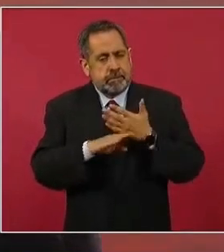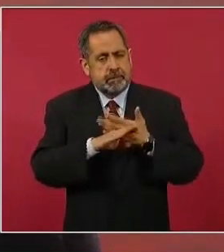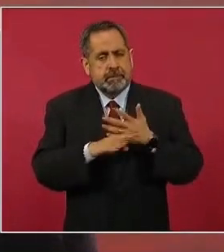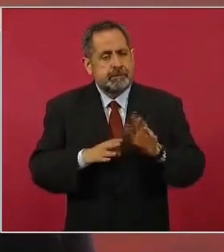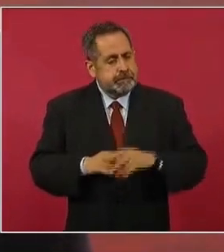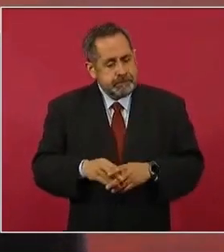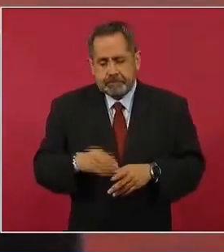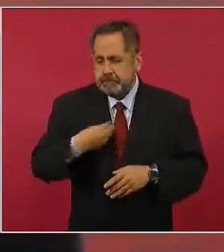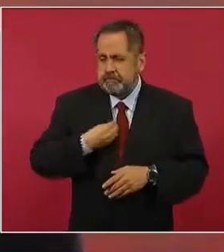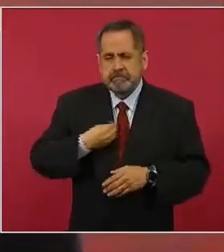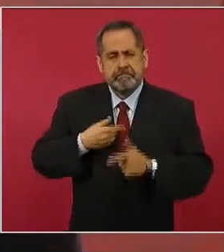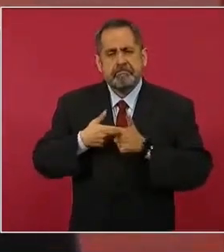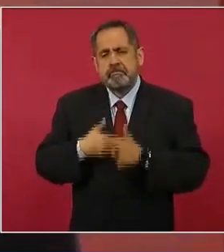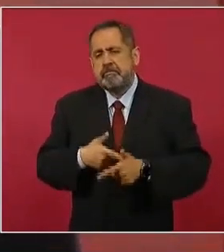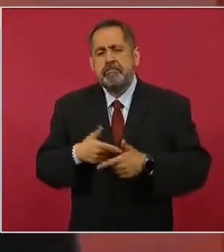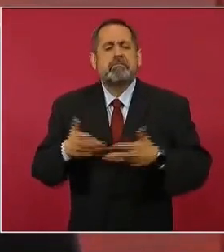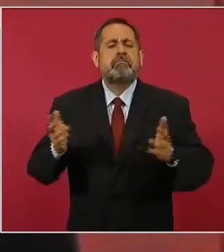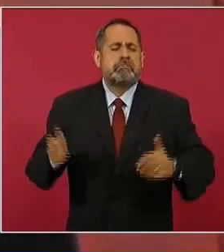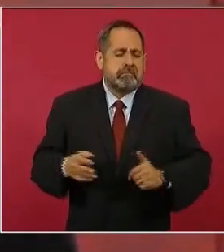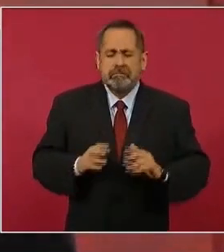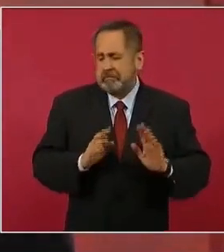ahí nos vamos.